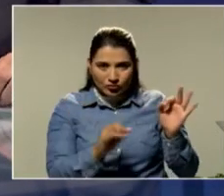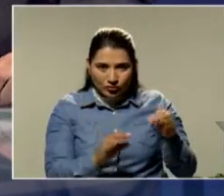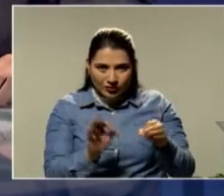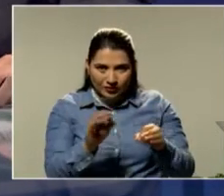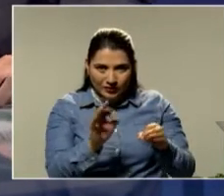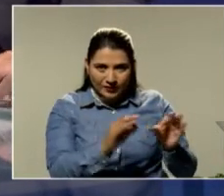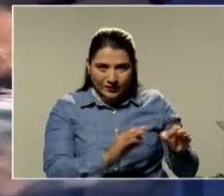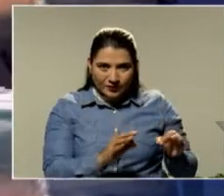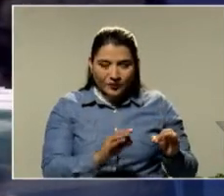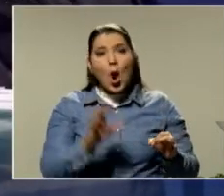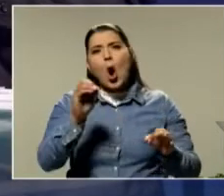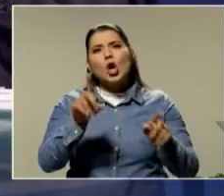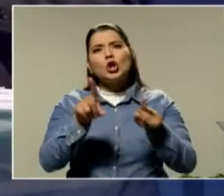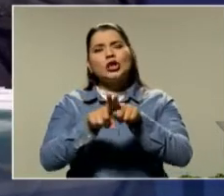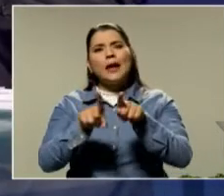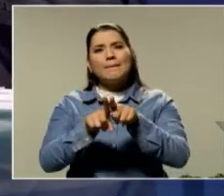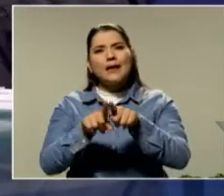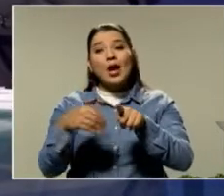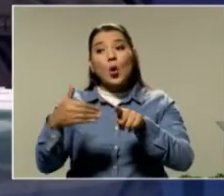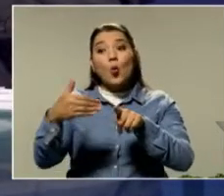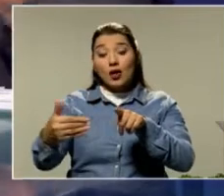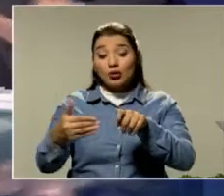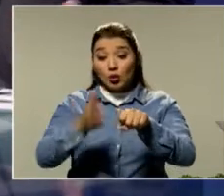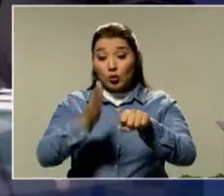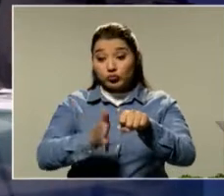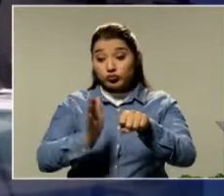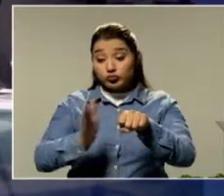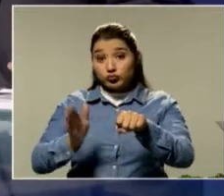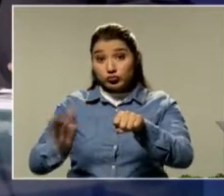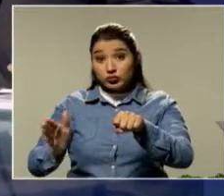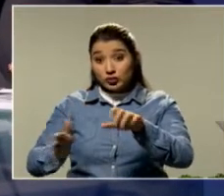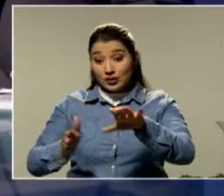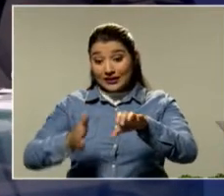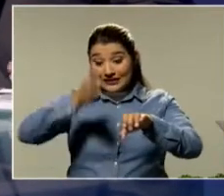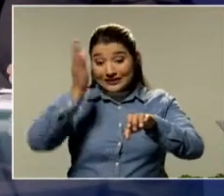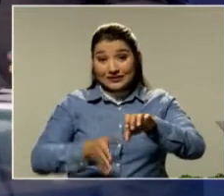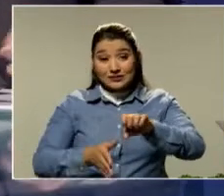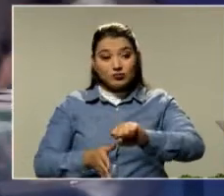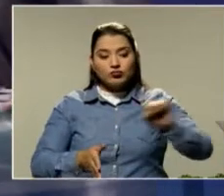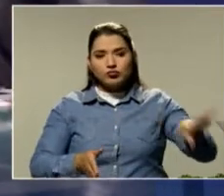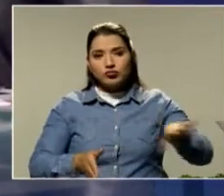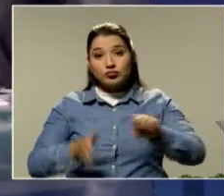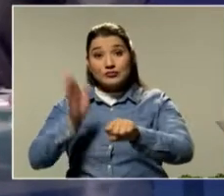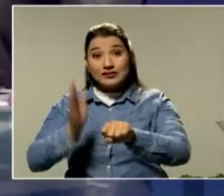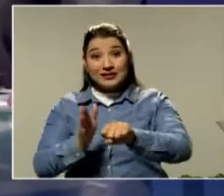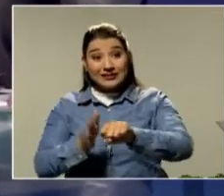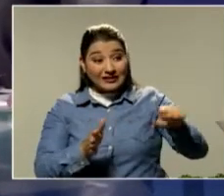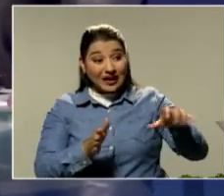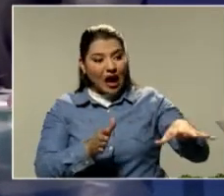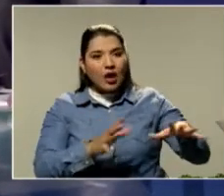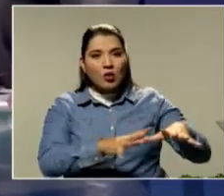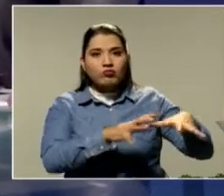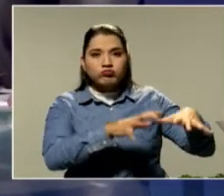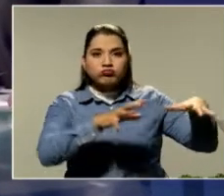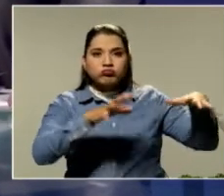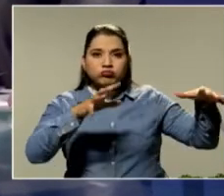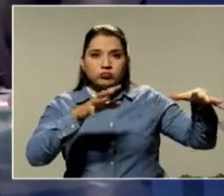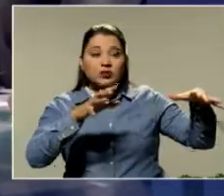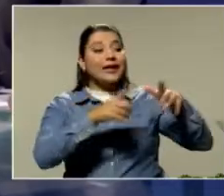la piña. Cuando se cosecha la piña y se corta la mata, empieza a podrirse. Entonces ahí los adultos ponen